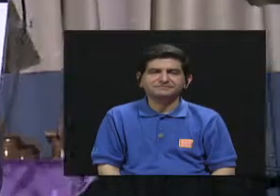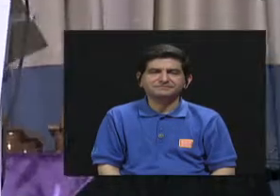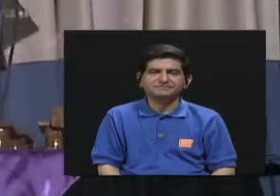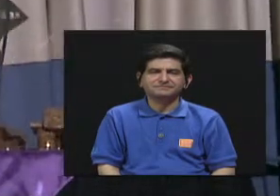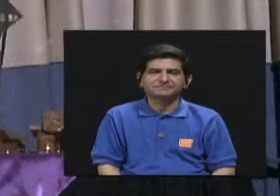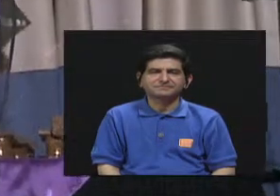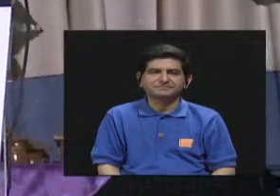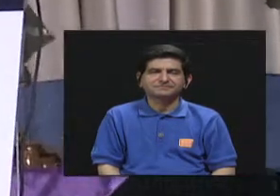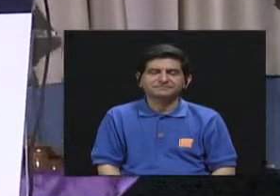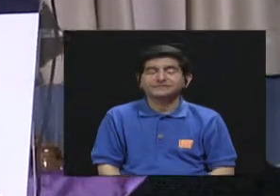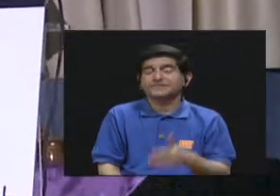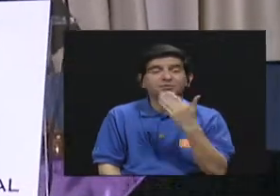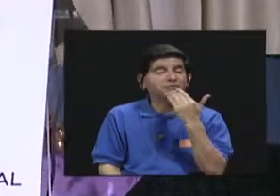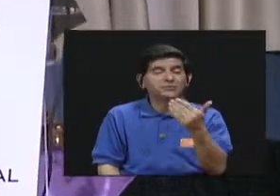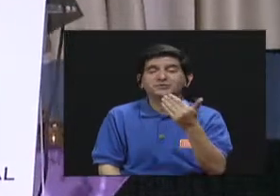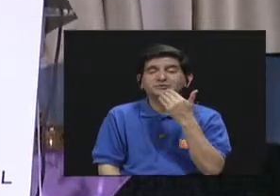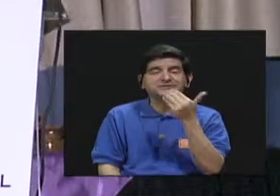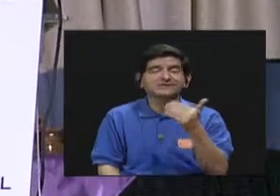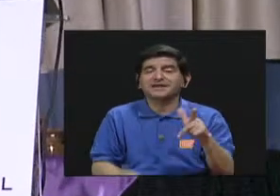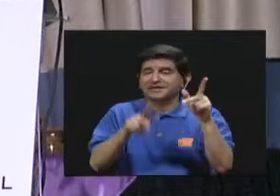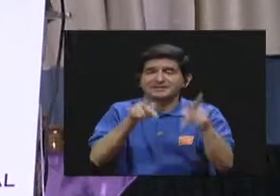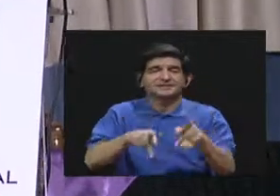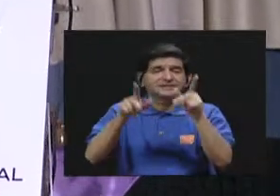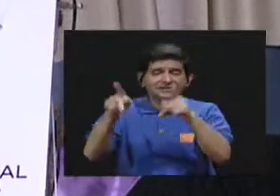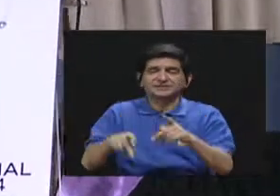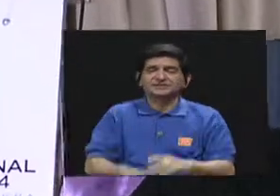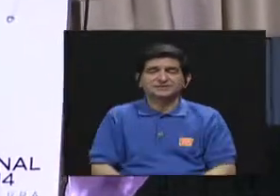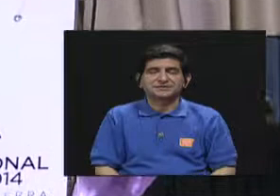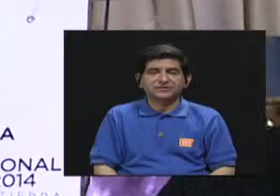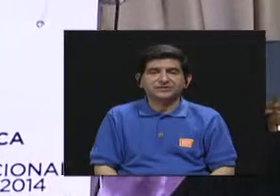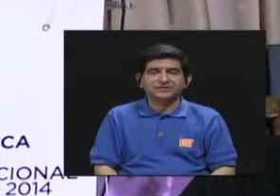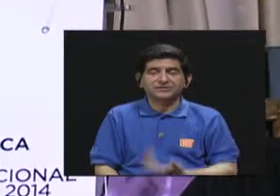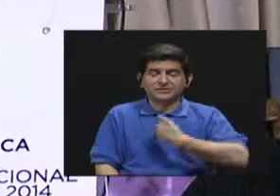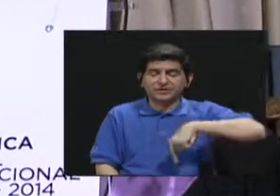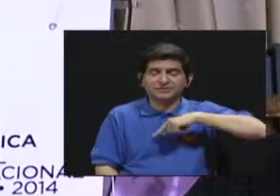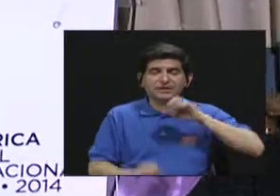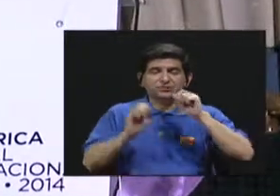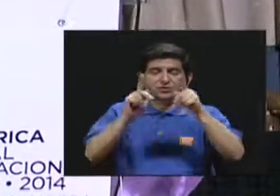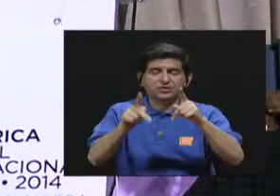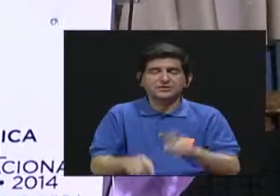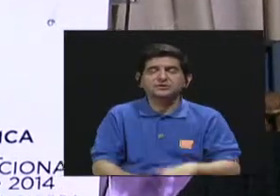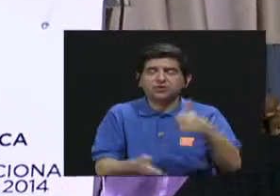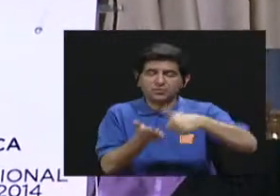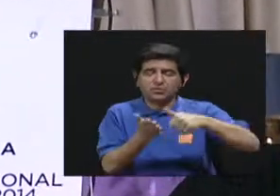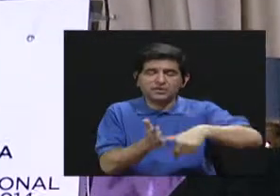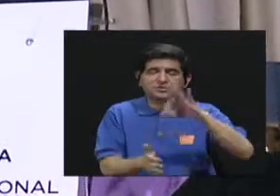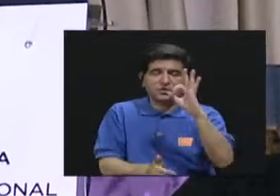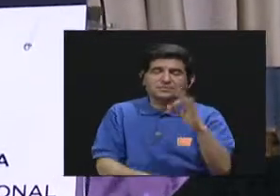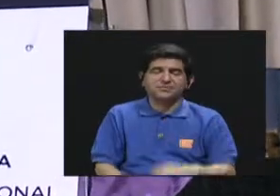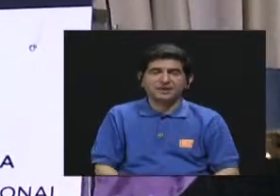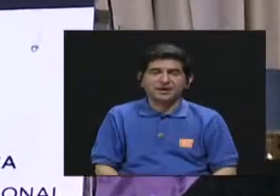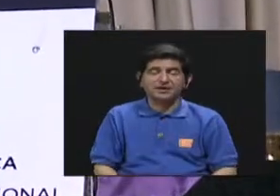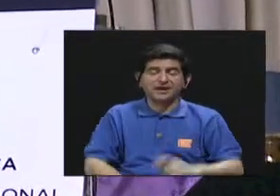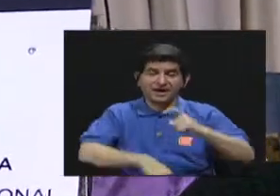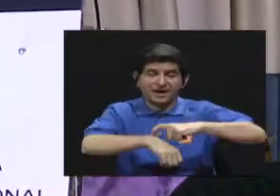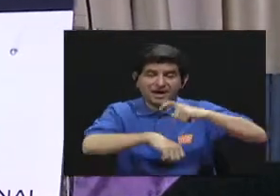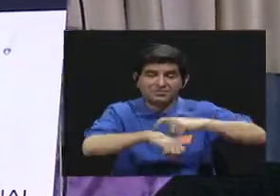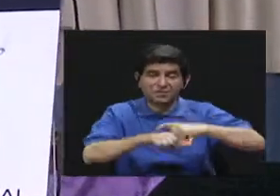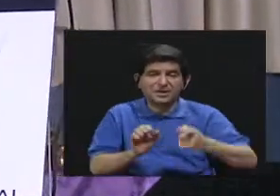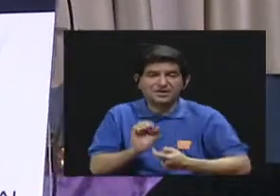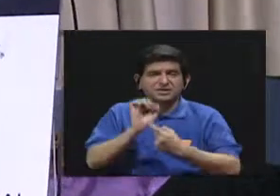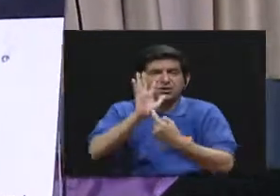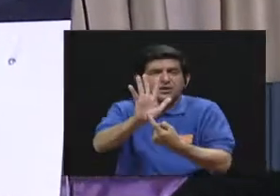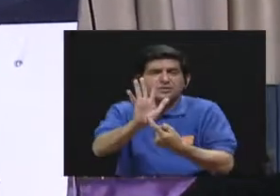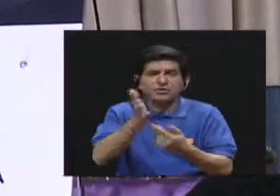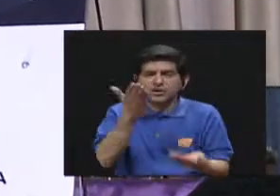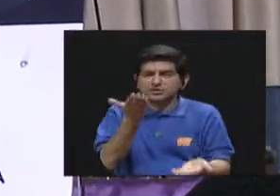Nada, agradecer al público que nos dio como una buena votación, porque realmente como que el momento de la proyección fue como de los